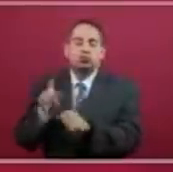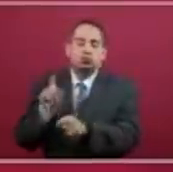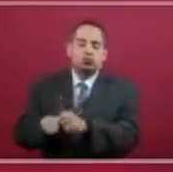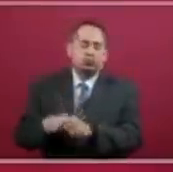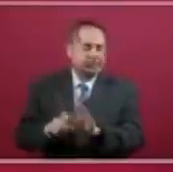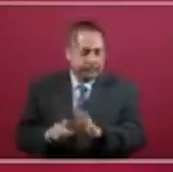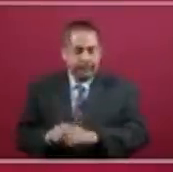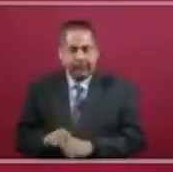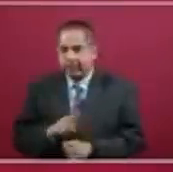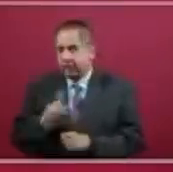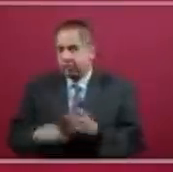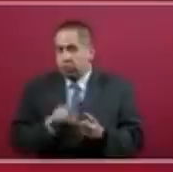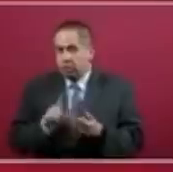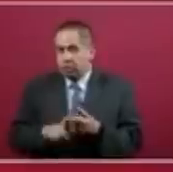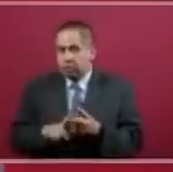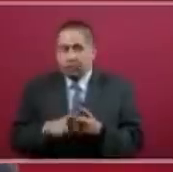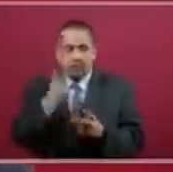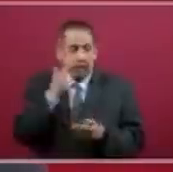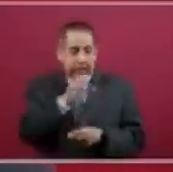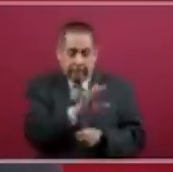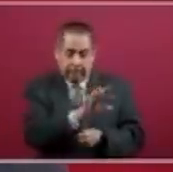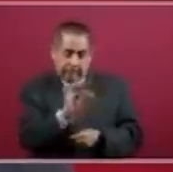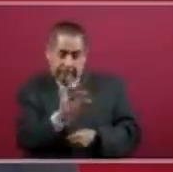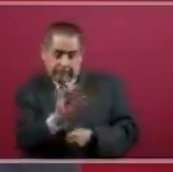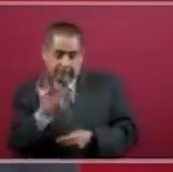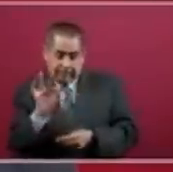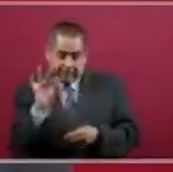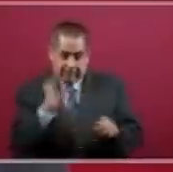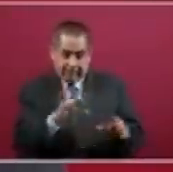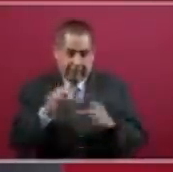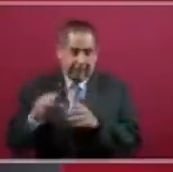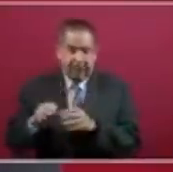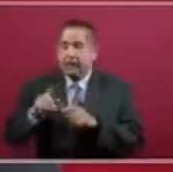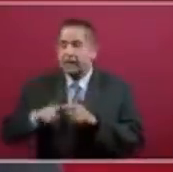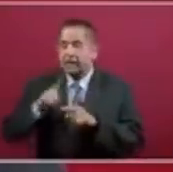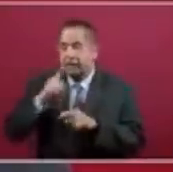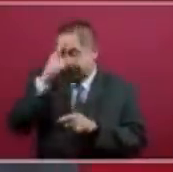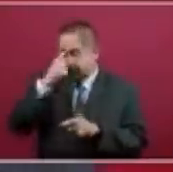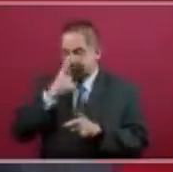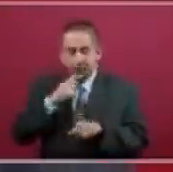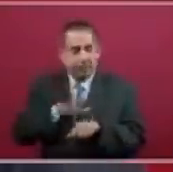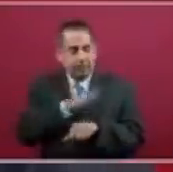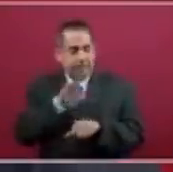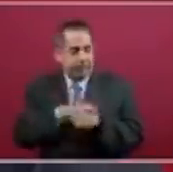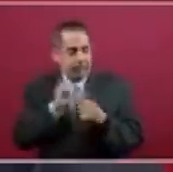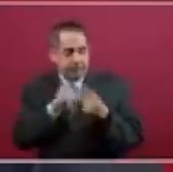Y luego se hace la selección. ¿Quiénes cumplen con el perfil?